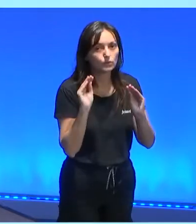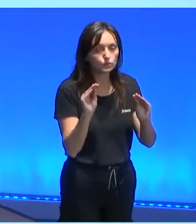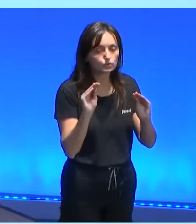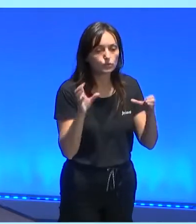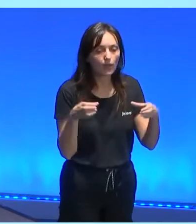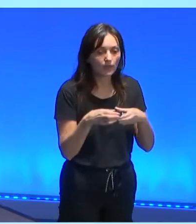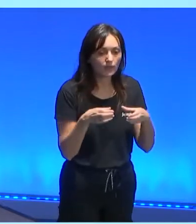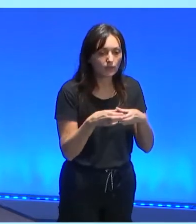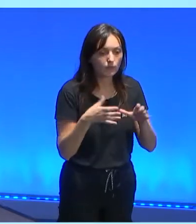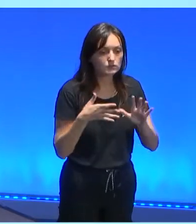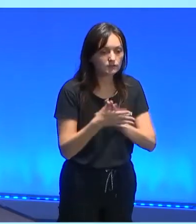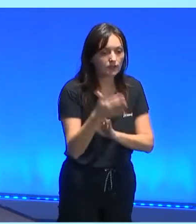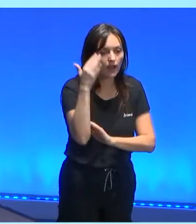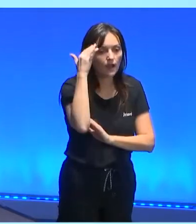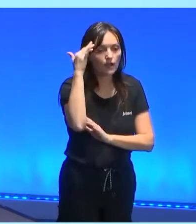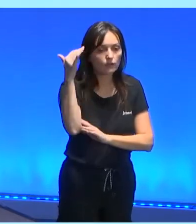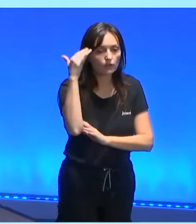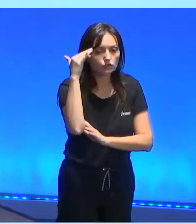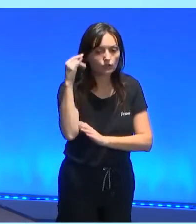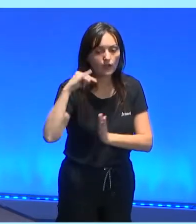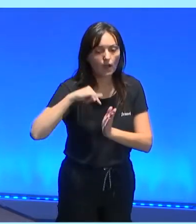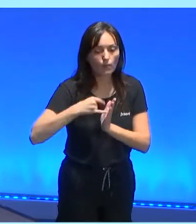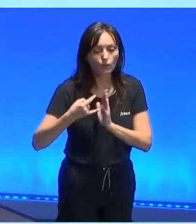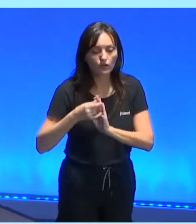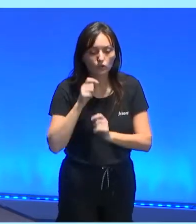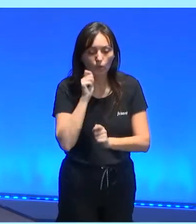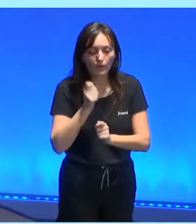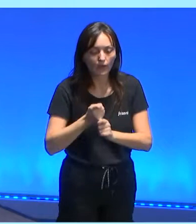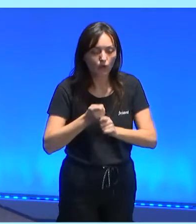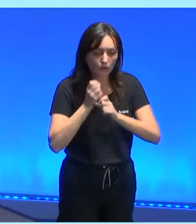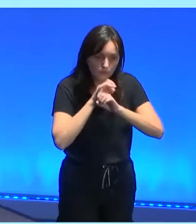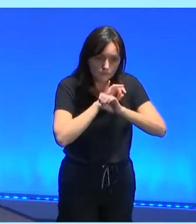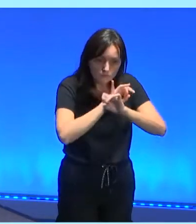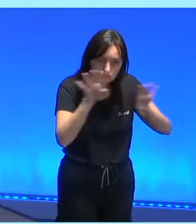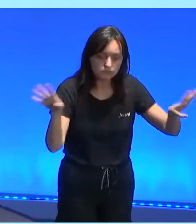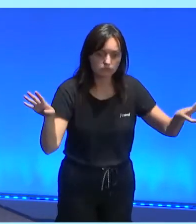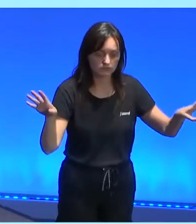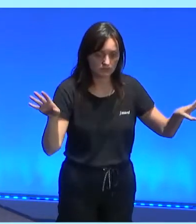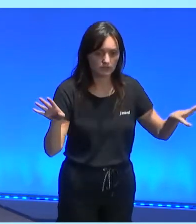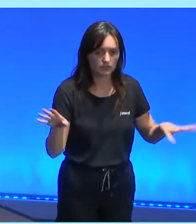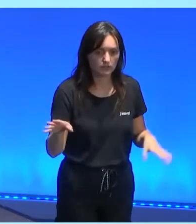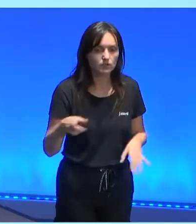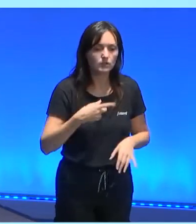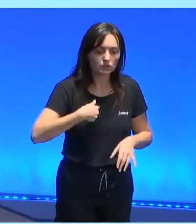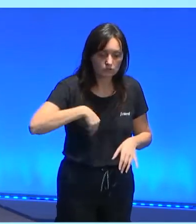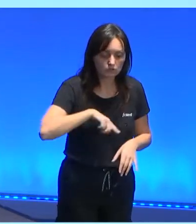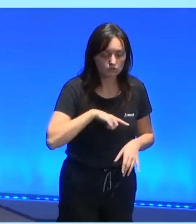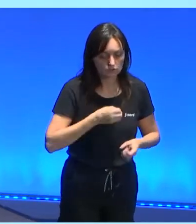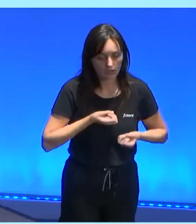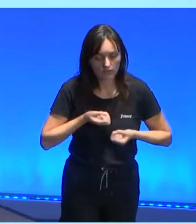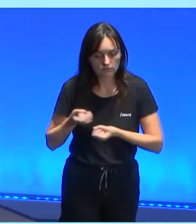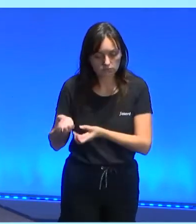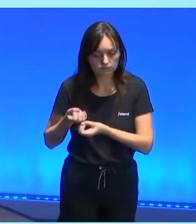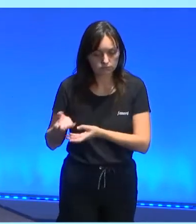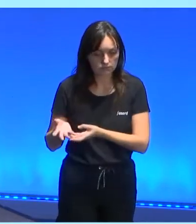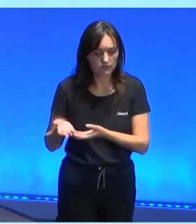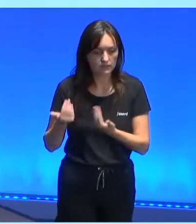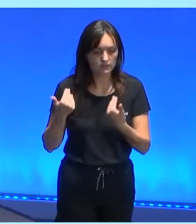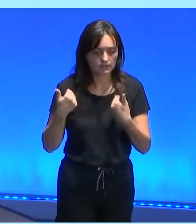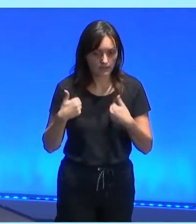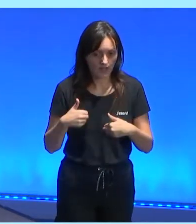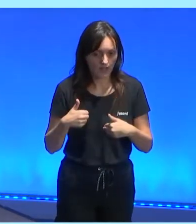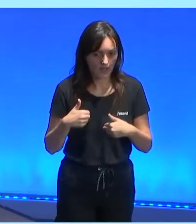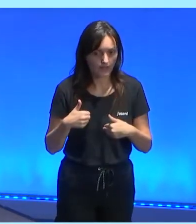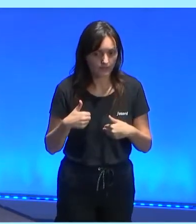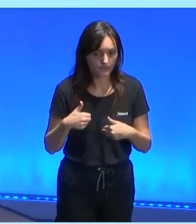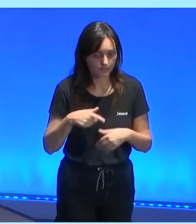es el de difundir la filosofía de su proyecto pedagógico. Nosotros ya le he transmitido, todos nosotros y nosotras que